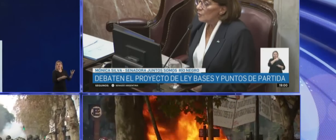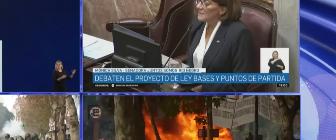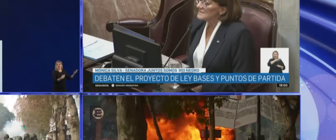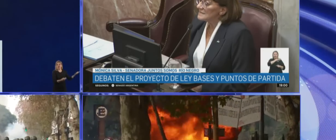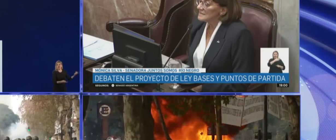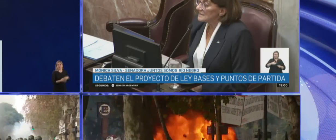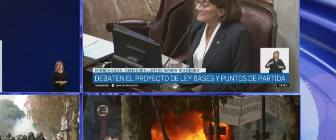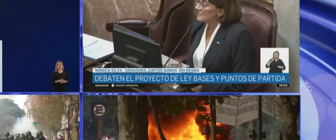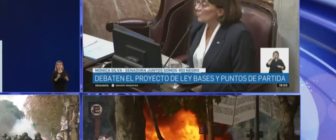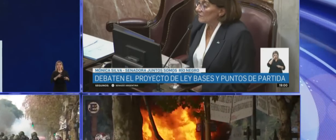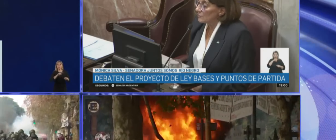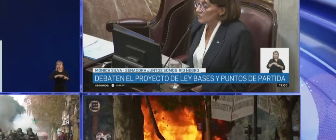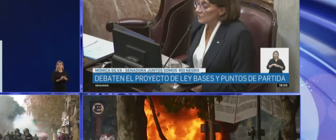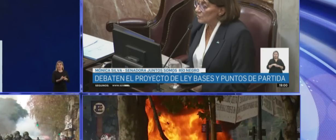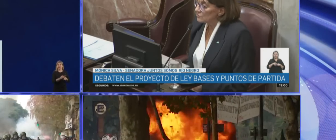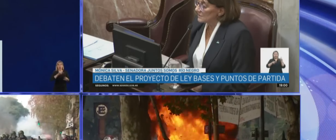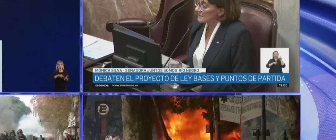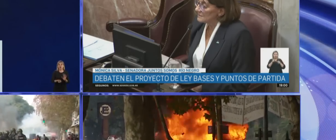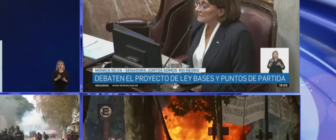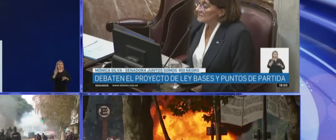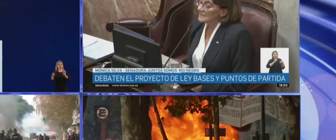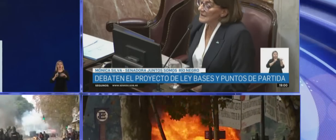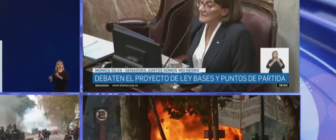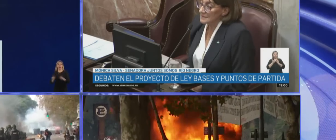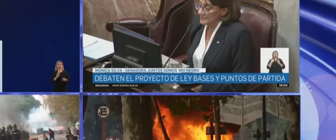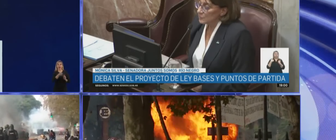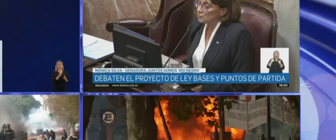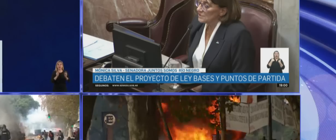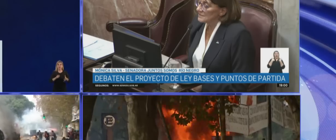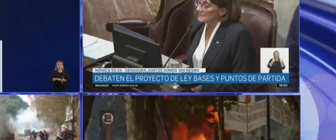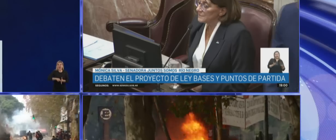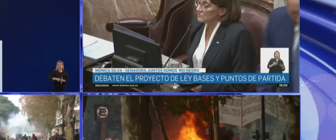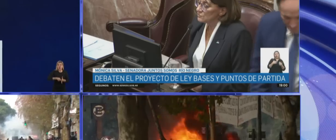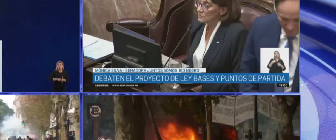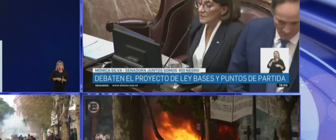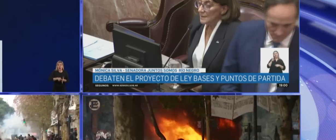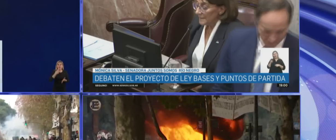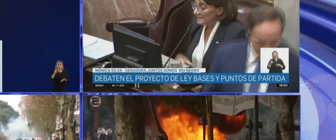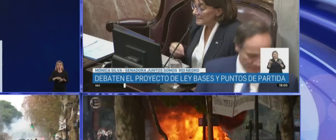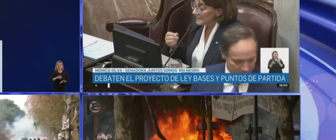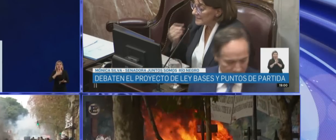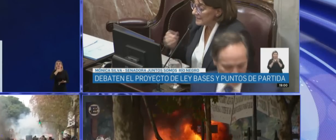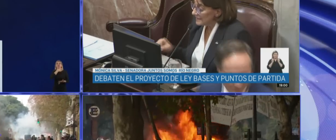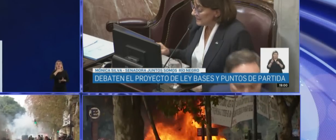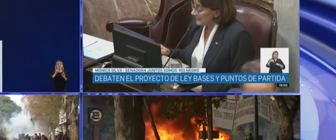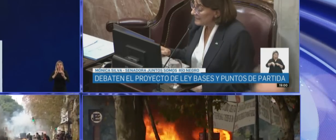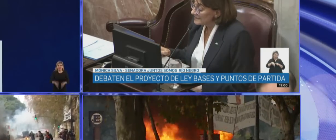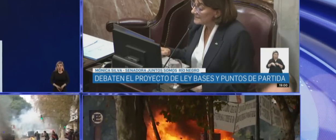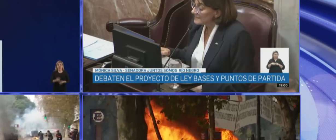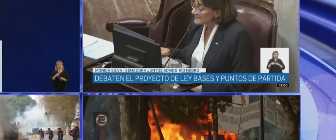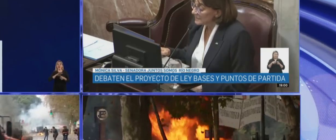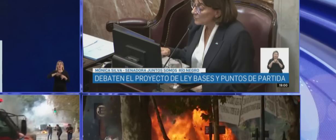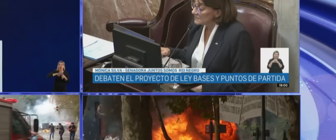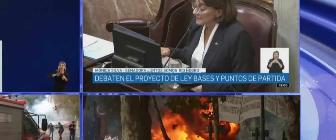drenado y ultrajado por la política desde Buenos Aires, de la presión impositiva asfixiante, de la deuda, de la emisión monetaria,